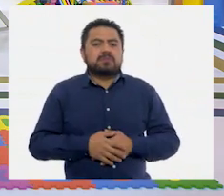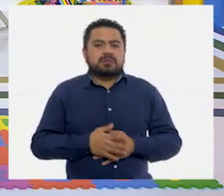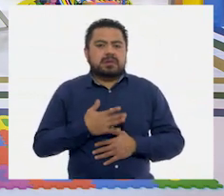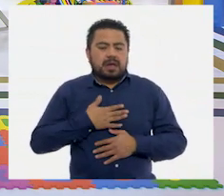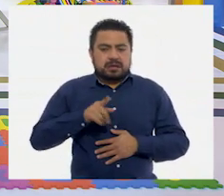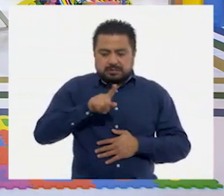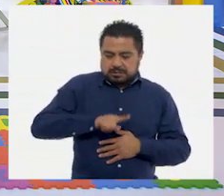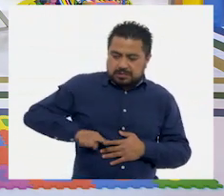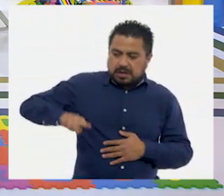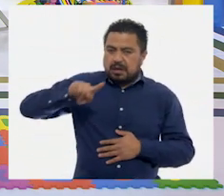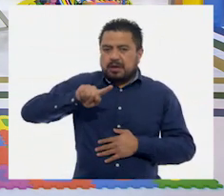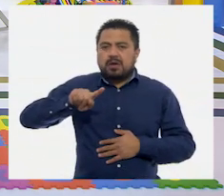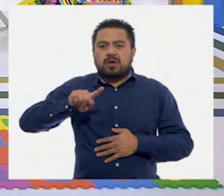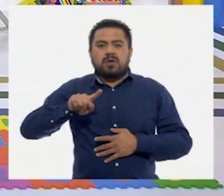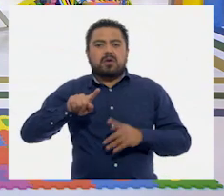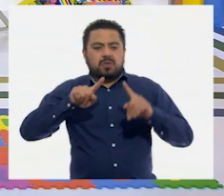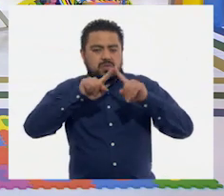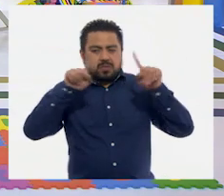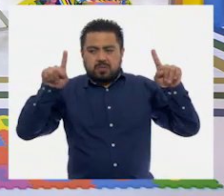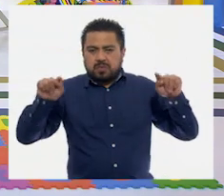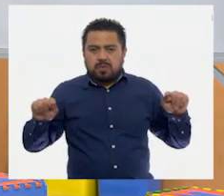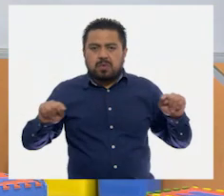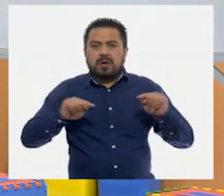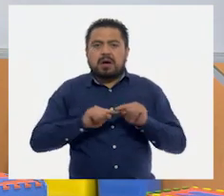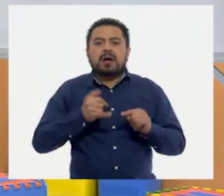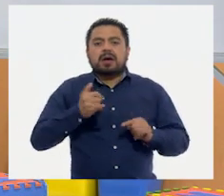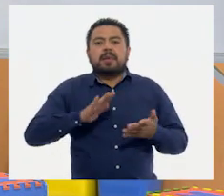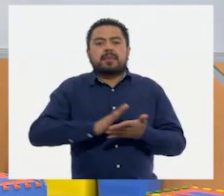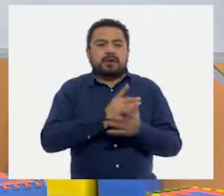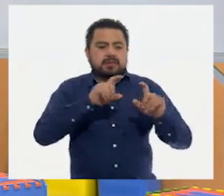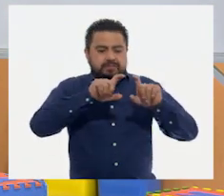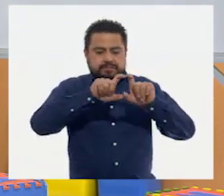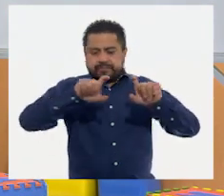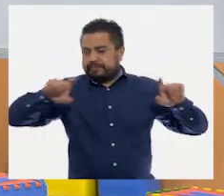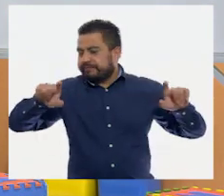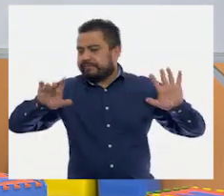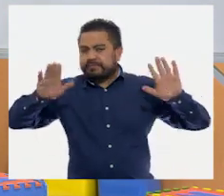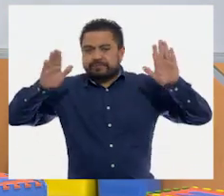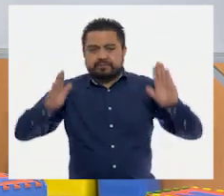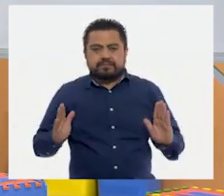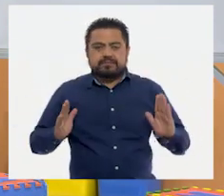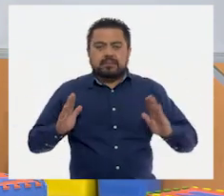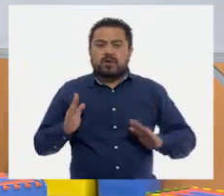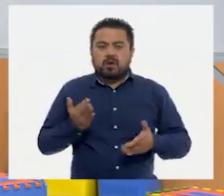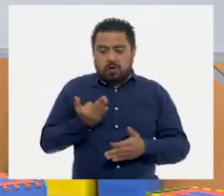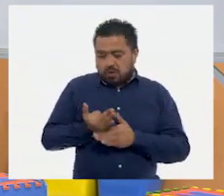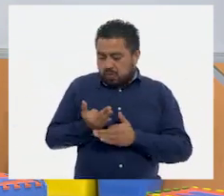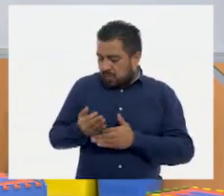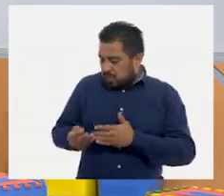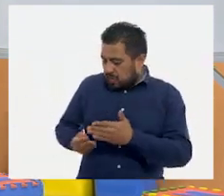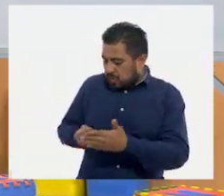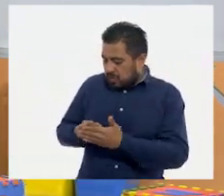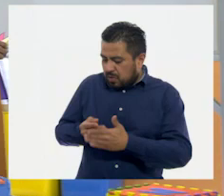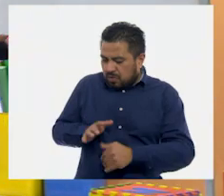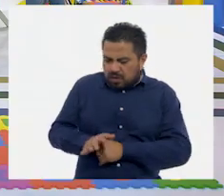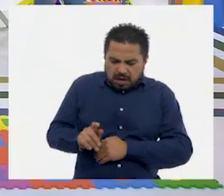un círculo, tengo un cuadrado y tengo un rectángulo. Ok. Vamos a darles